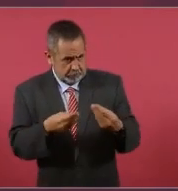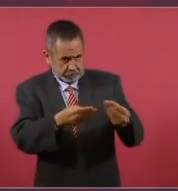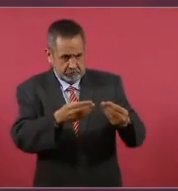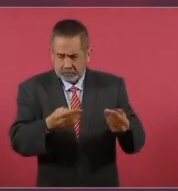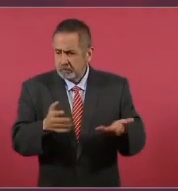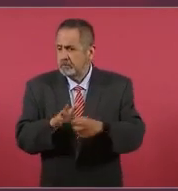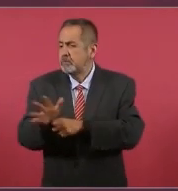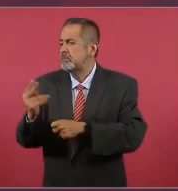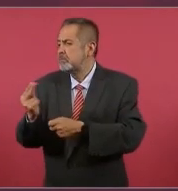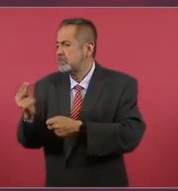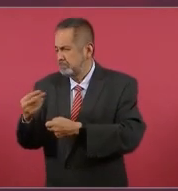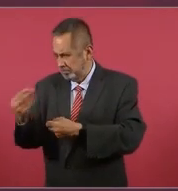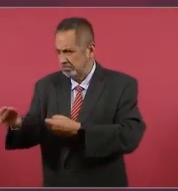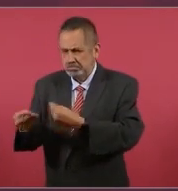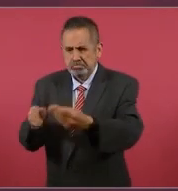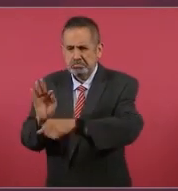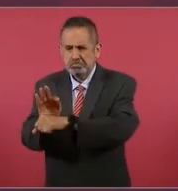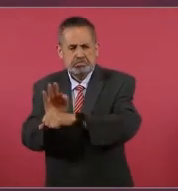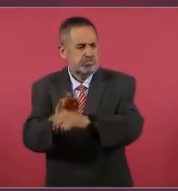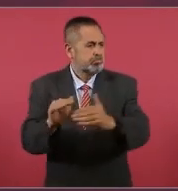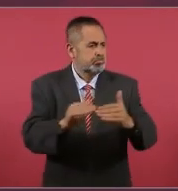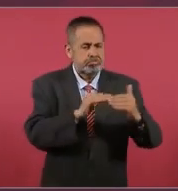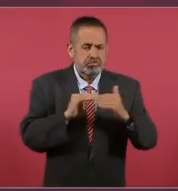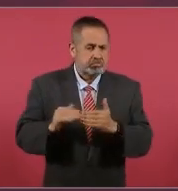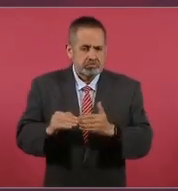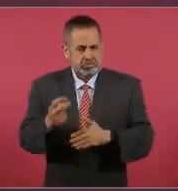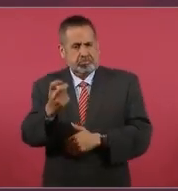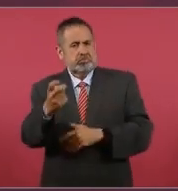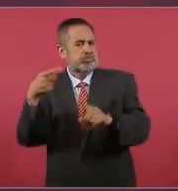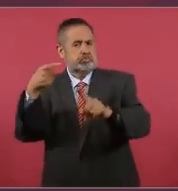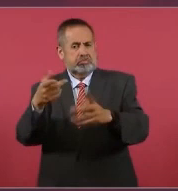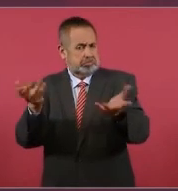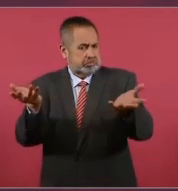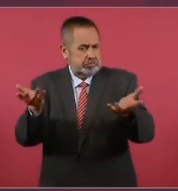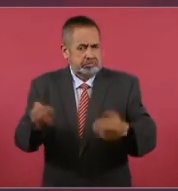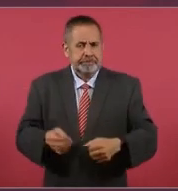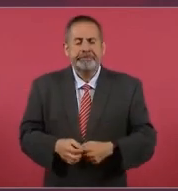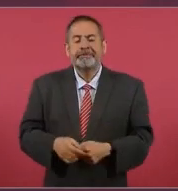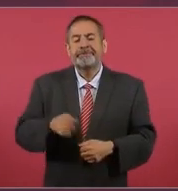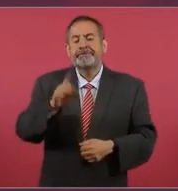Eso es el comunismo. Una vez le